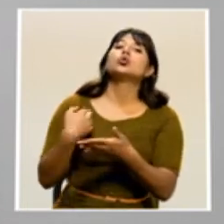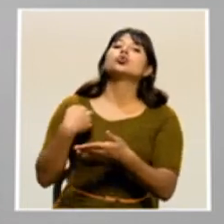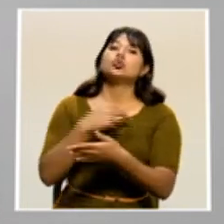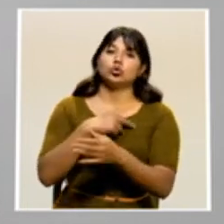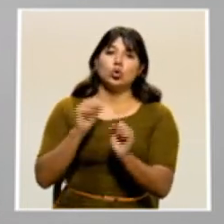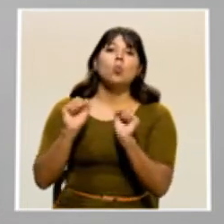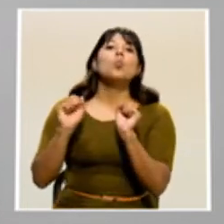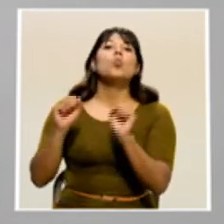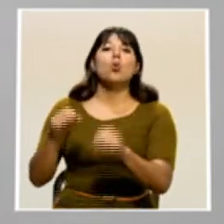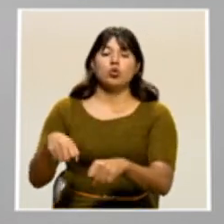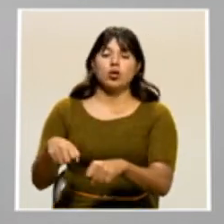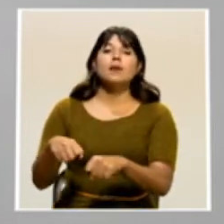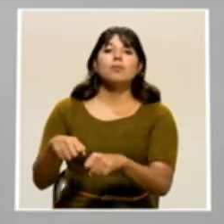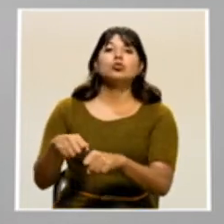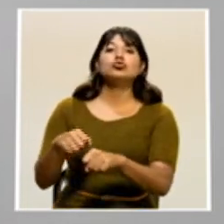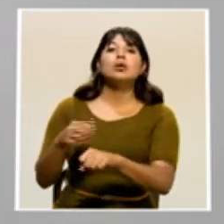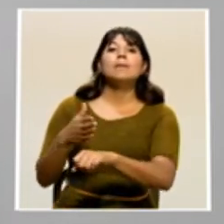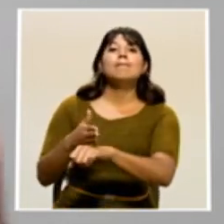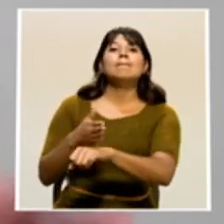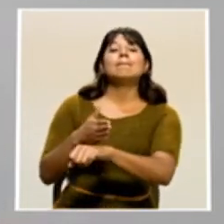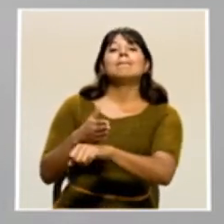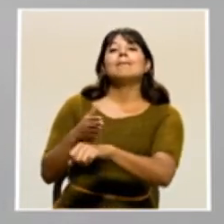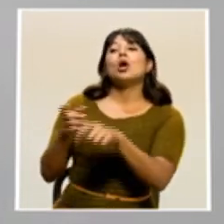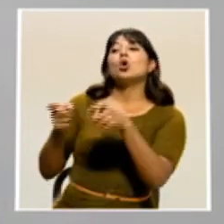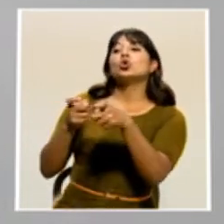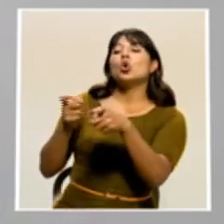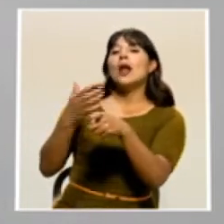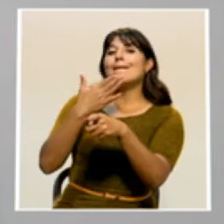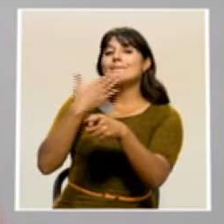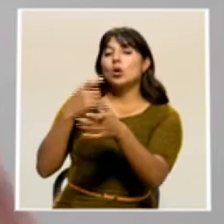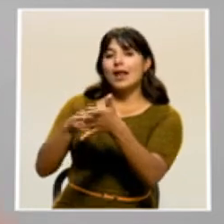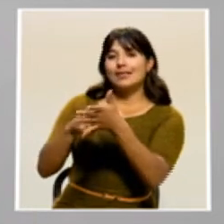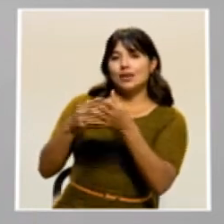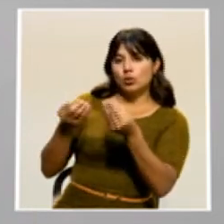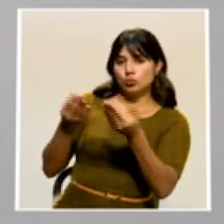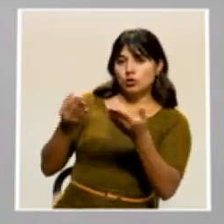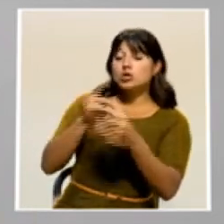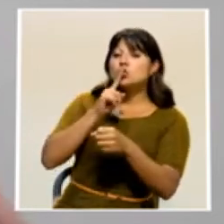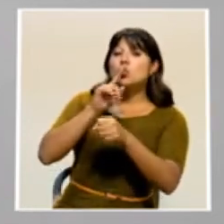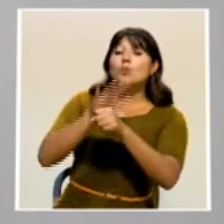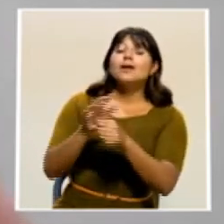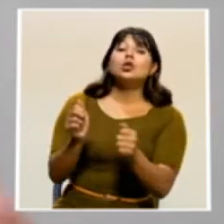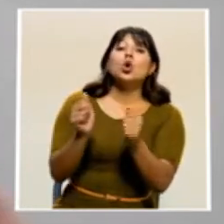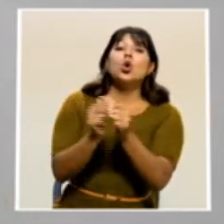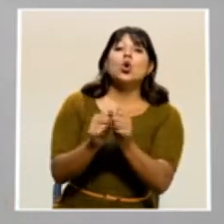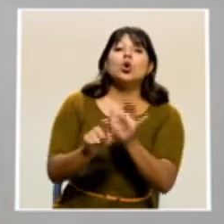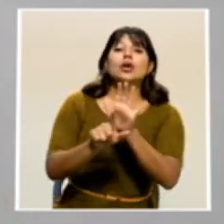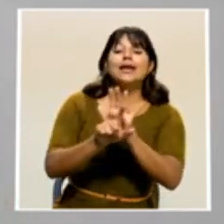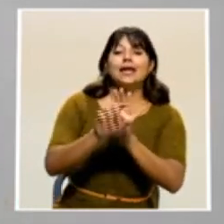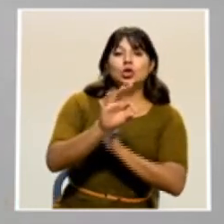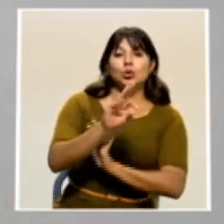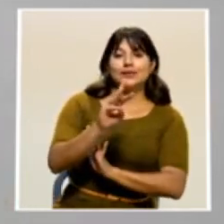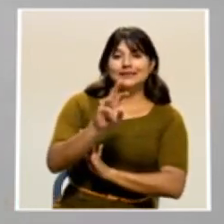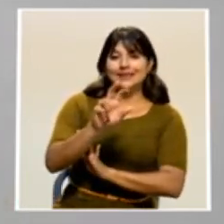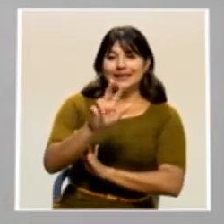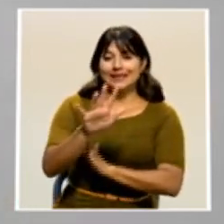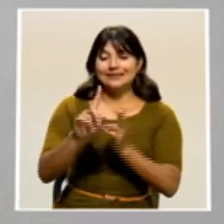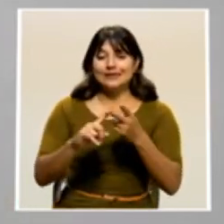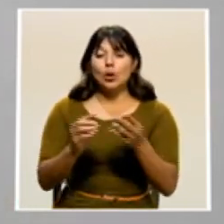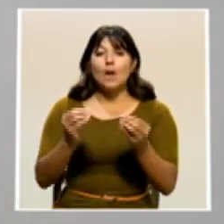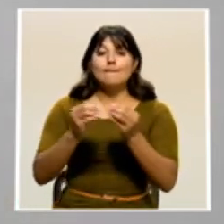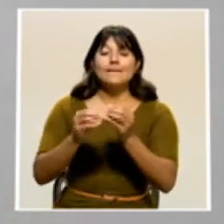darle sostenibilidad a la deuda, cumpliendo, por supuesto, con la ley 9635, la regla fiscal, más estas